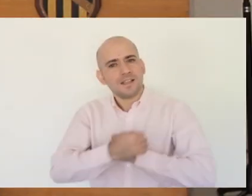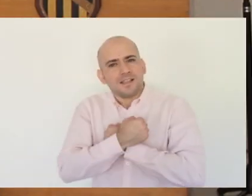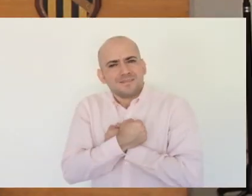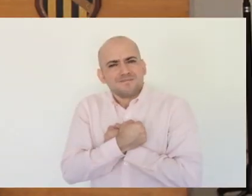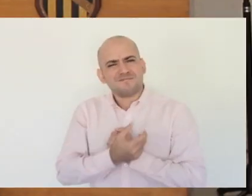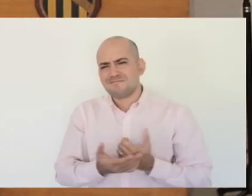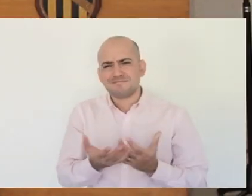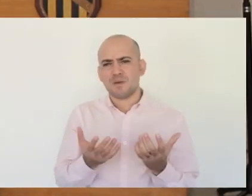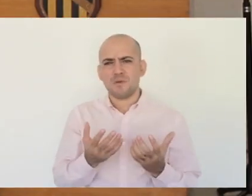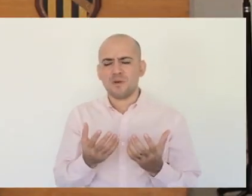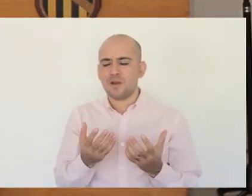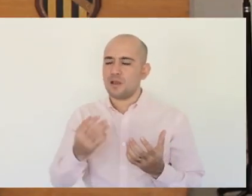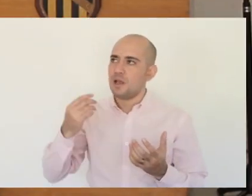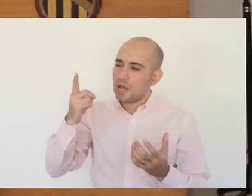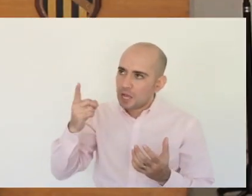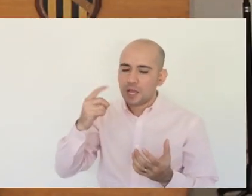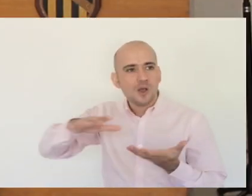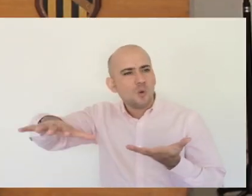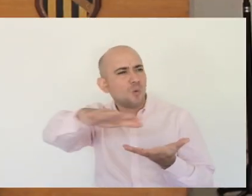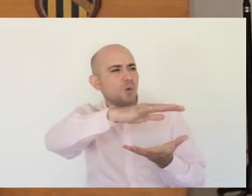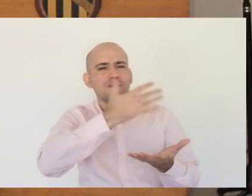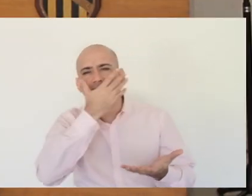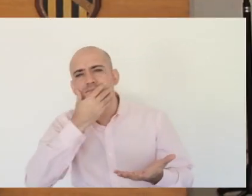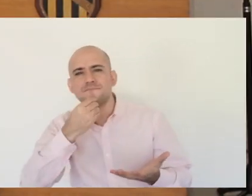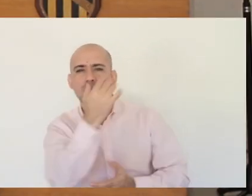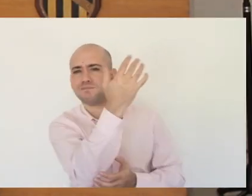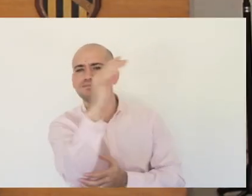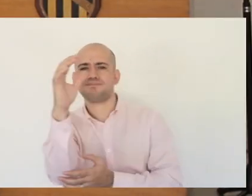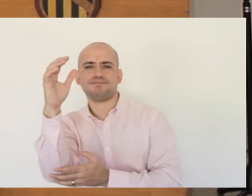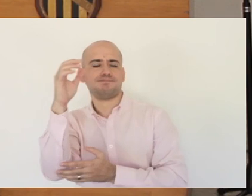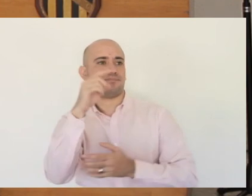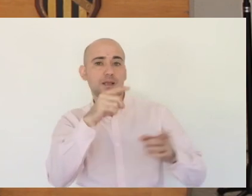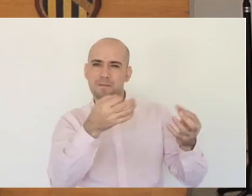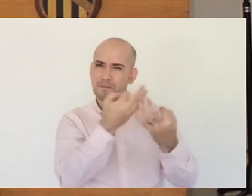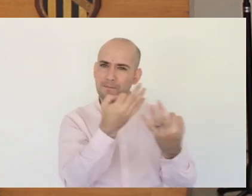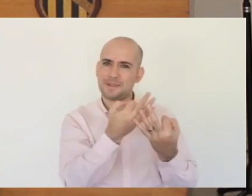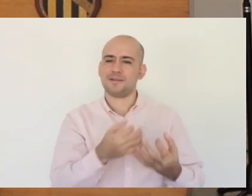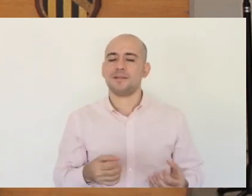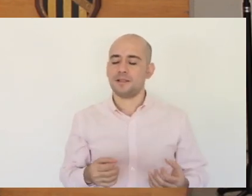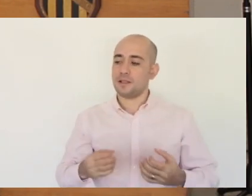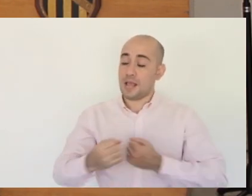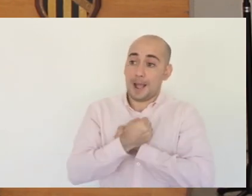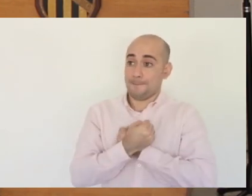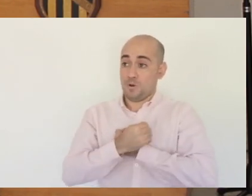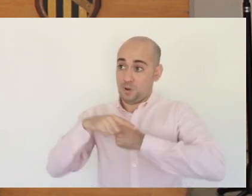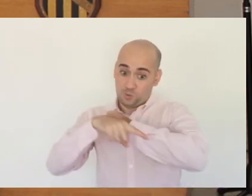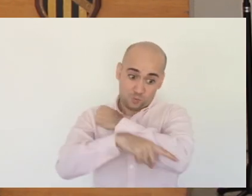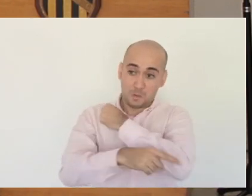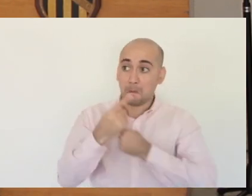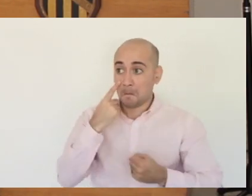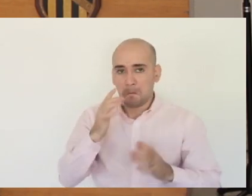Una vez más, viene a nuestros labios el verbo de la Edo del país de los cedros, Kalin Gibran. Siempre he